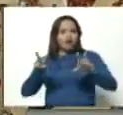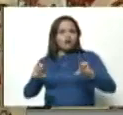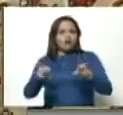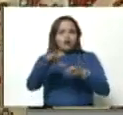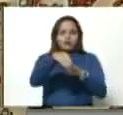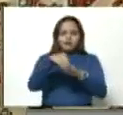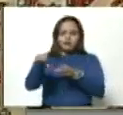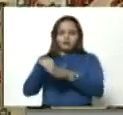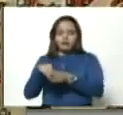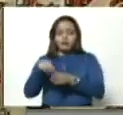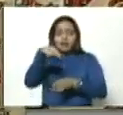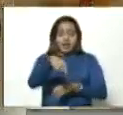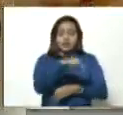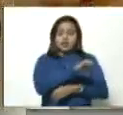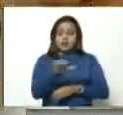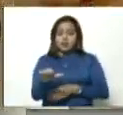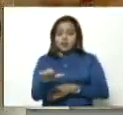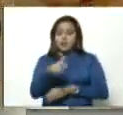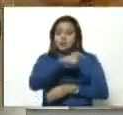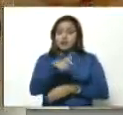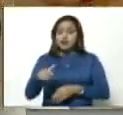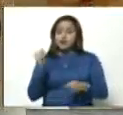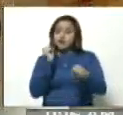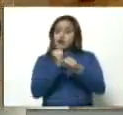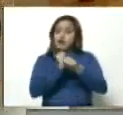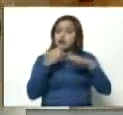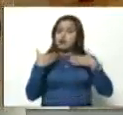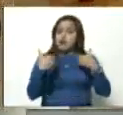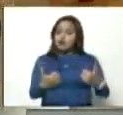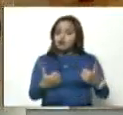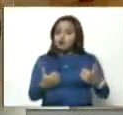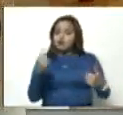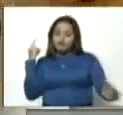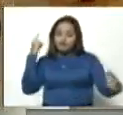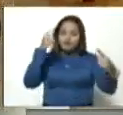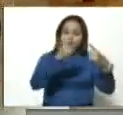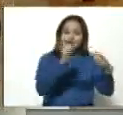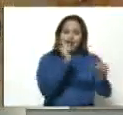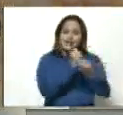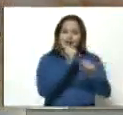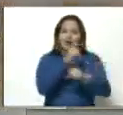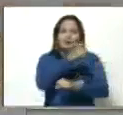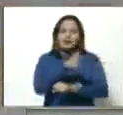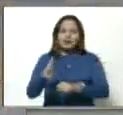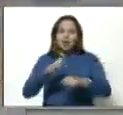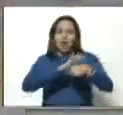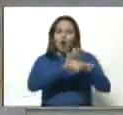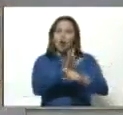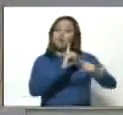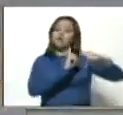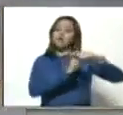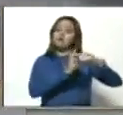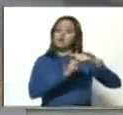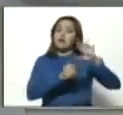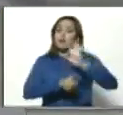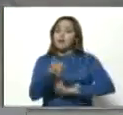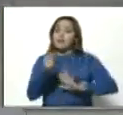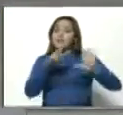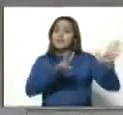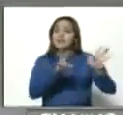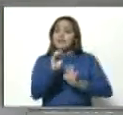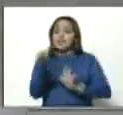Esta semana, personal de salud, el de primera línea, que es el que trabaja directamente con pacientes con diagnóstico de COVID, que son más de 70.000 personas a nivel